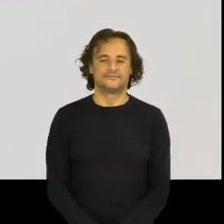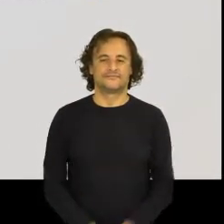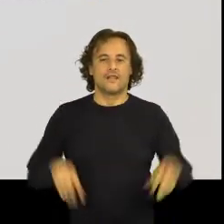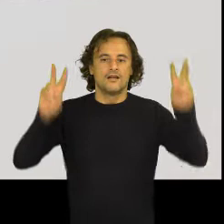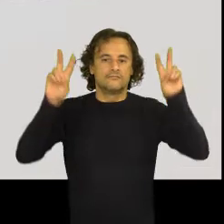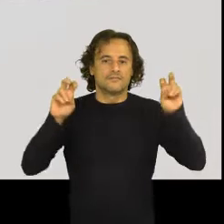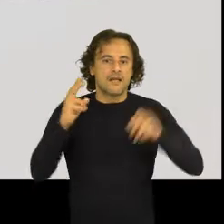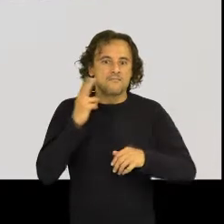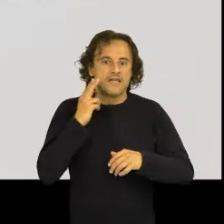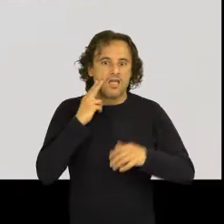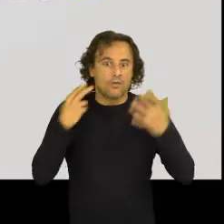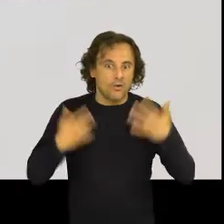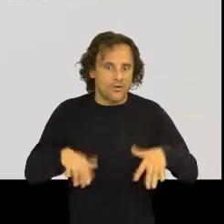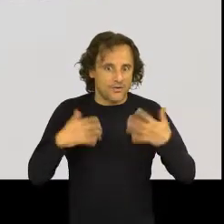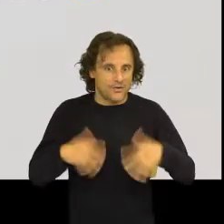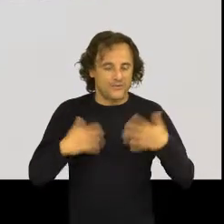¡Qué medo!